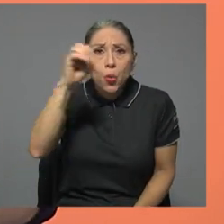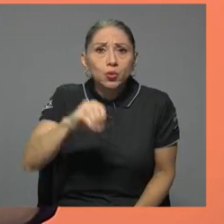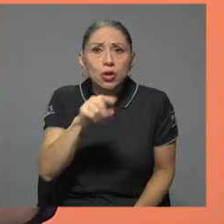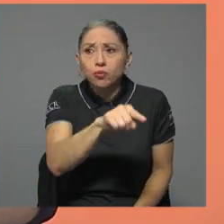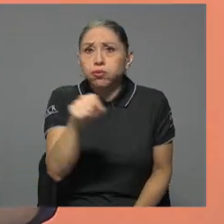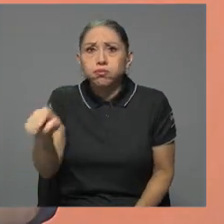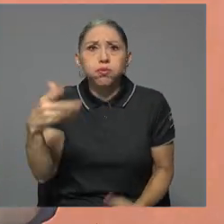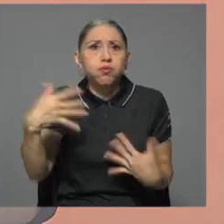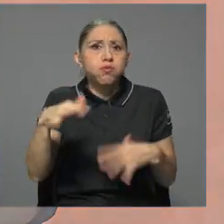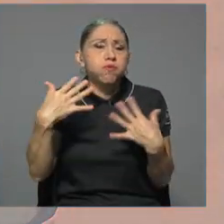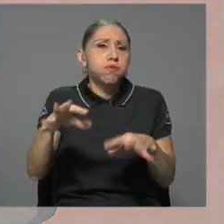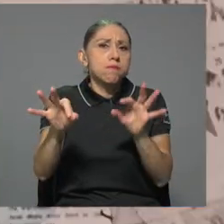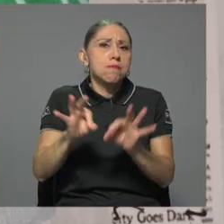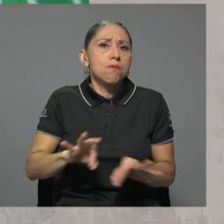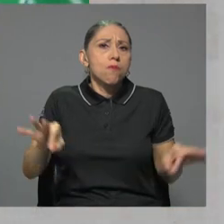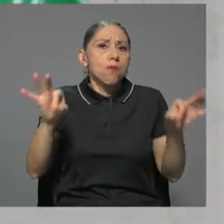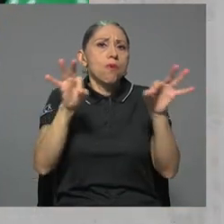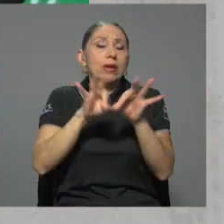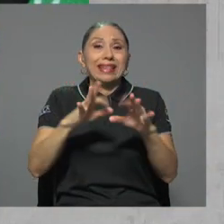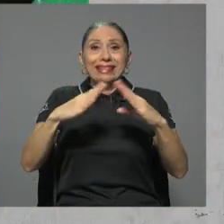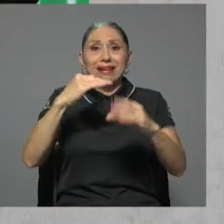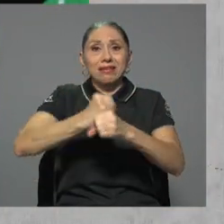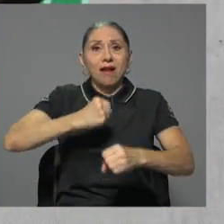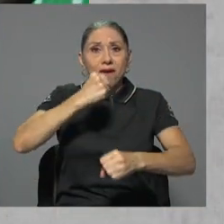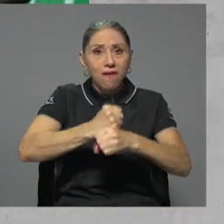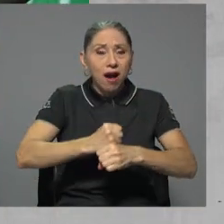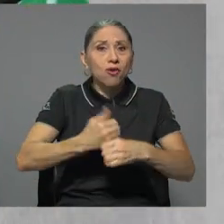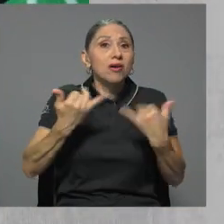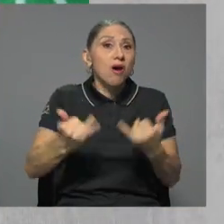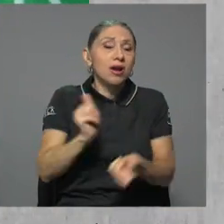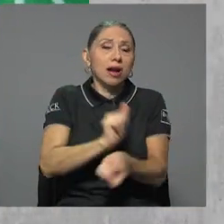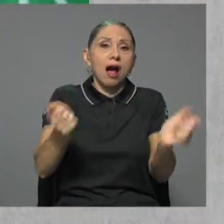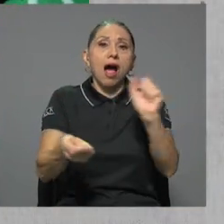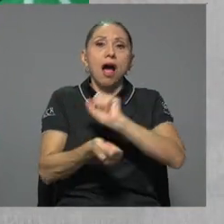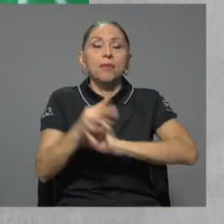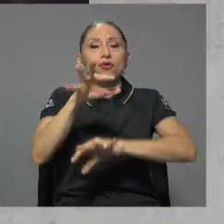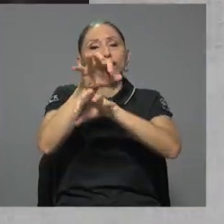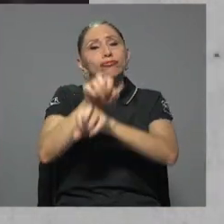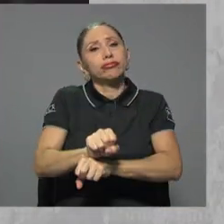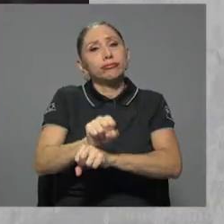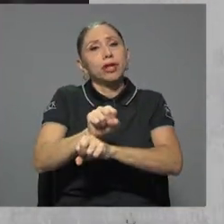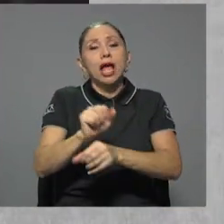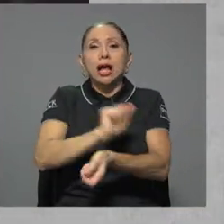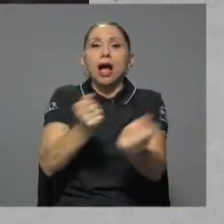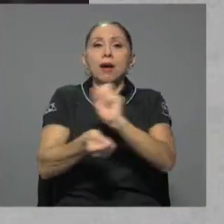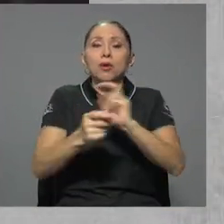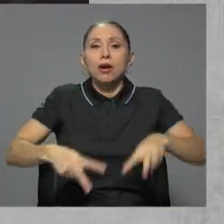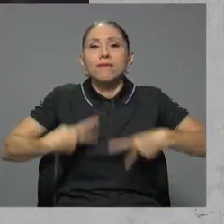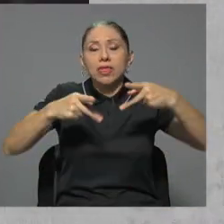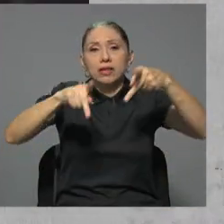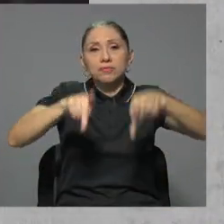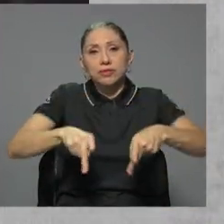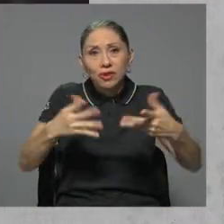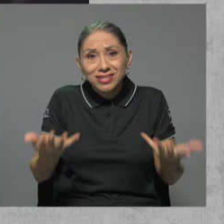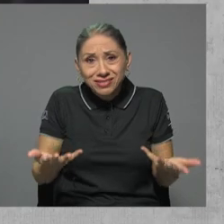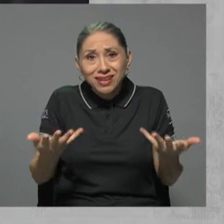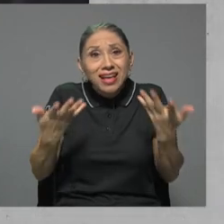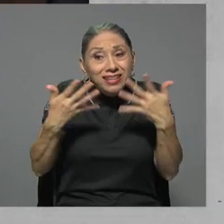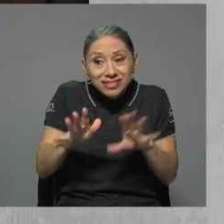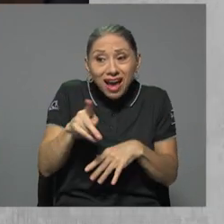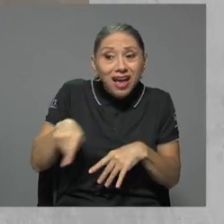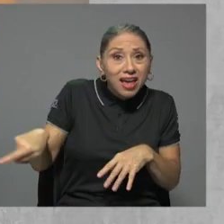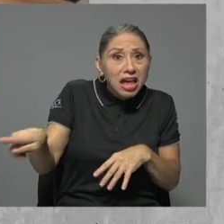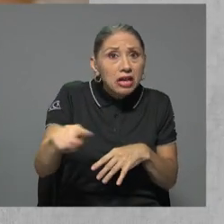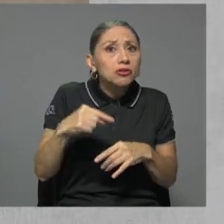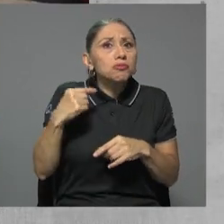significativo para el impacto que ha tenido el teletrabajo en la rutina y en la vida de las personas que poco a poco como plantea la nota el semanario ya incorporando